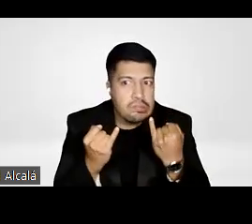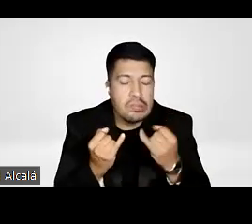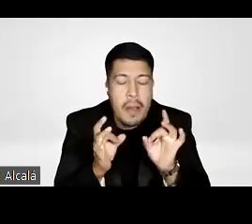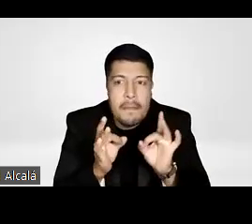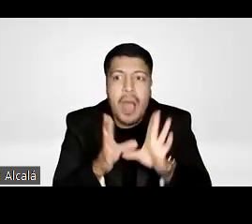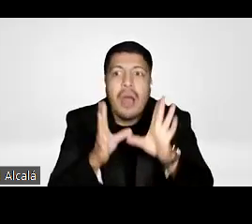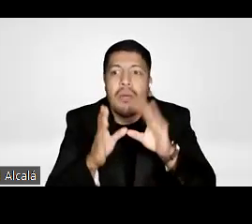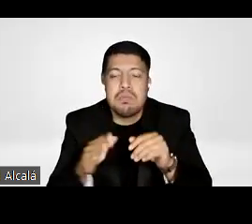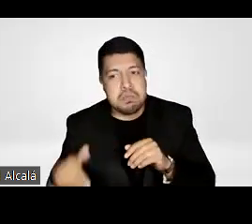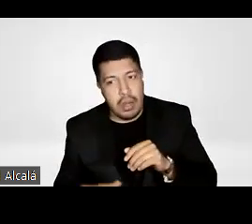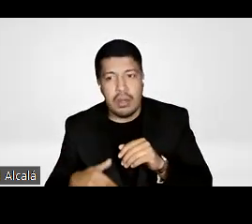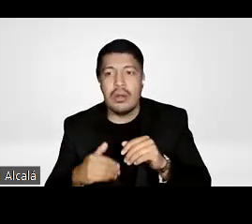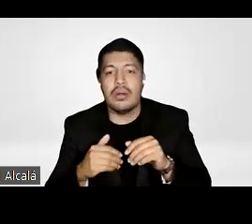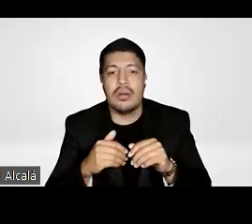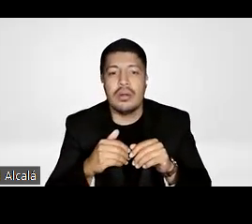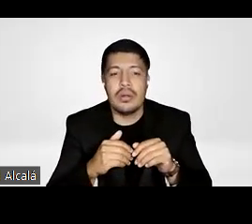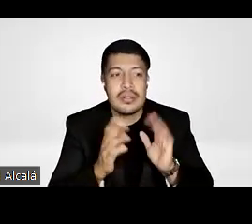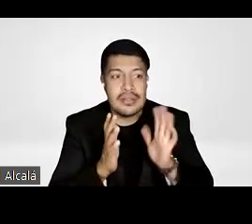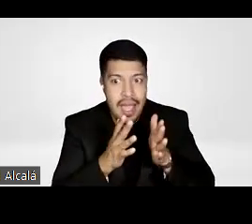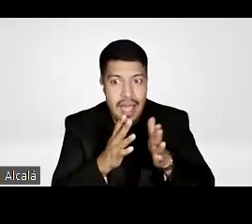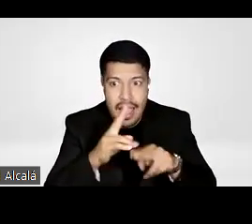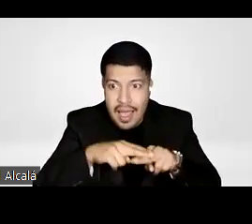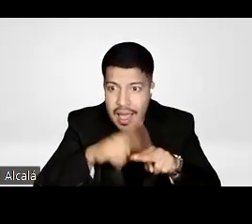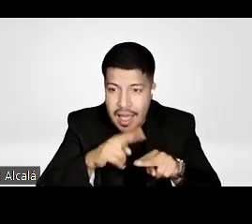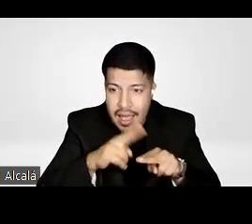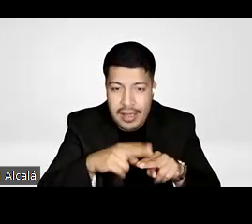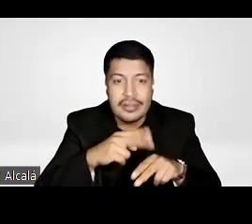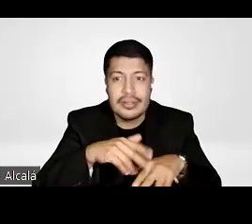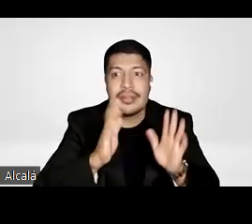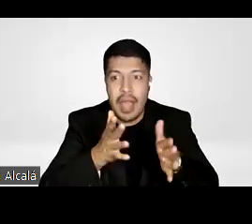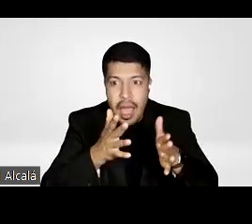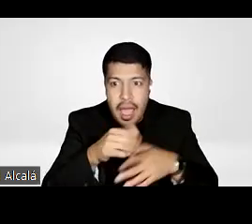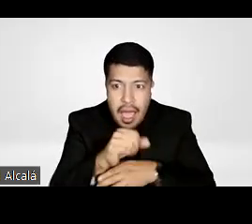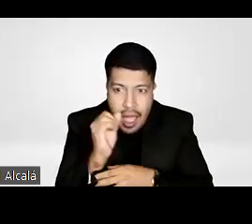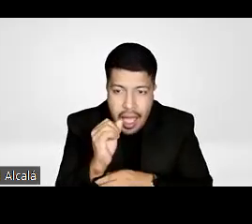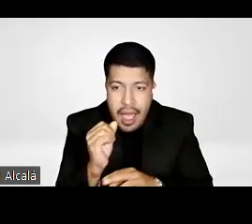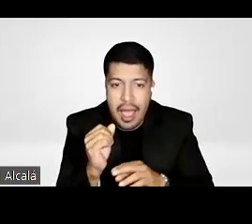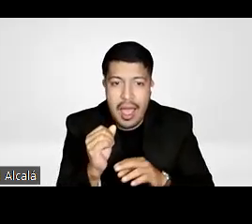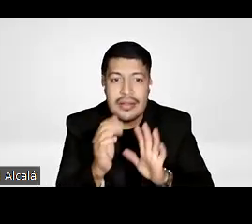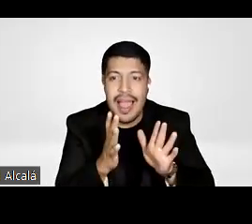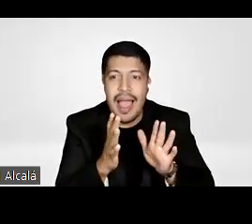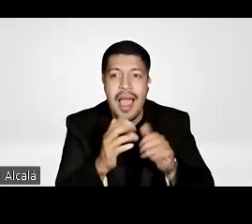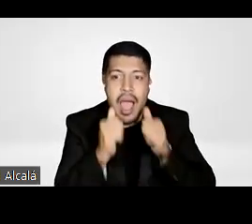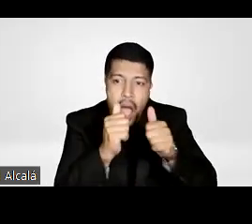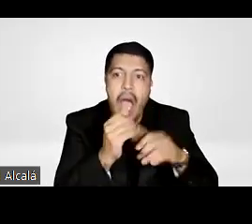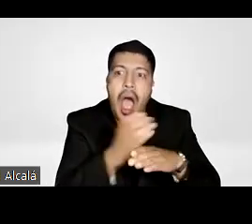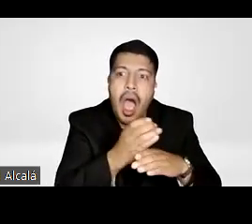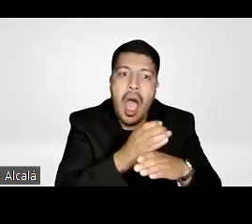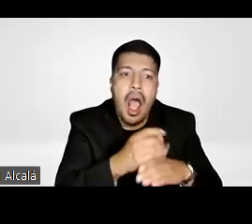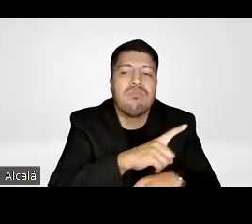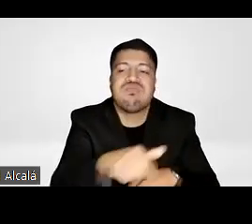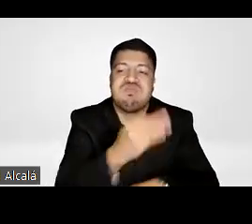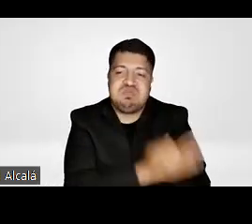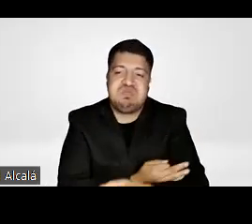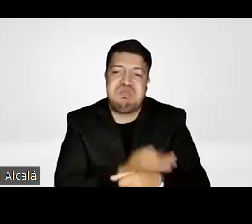12 a ver si el niño ya se sentó, ya se caminó o ya sostuvo la cabeza, porque ya se nos hizo muy tarde, ya perdimos los periodos de mayor